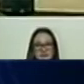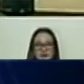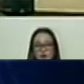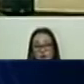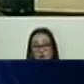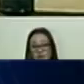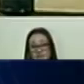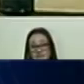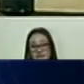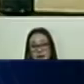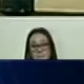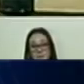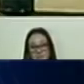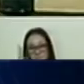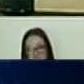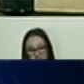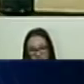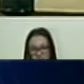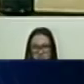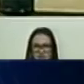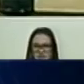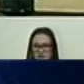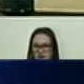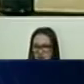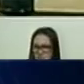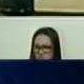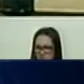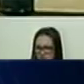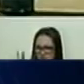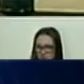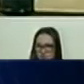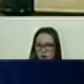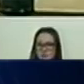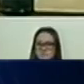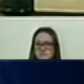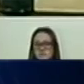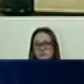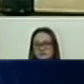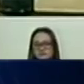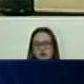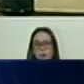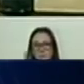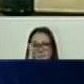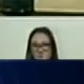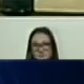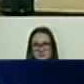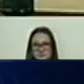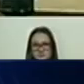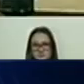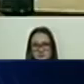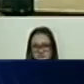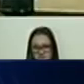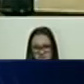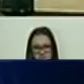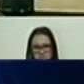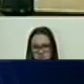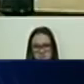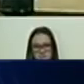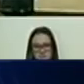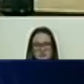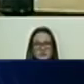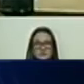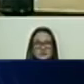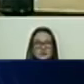electo. Temer es un usurpador de la presidencia de Brasil. Yo le digo a Temer lo mismo que le dijeron